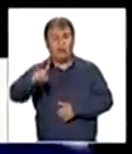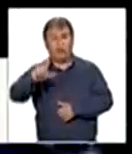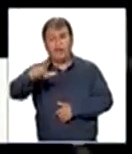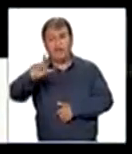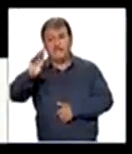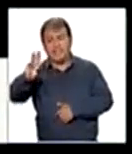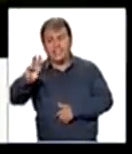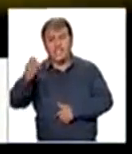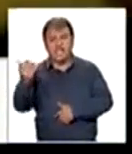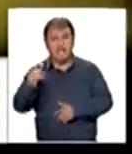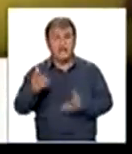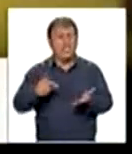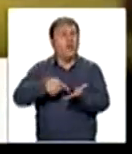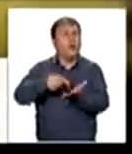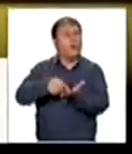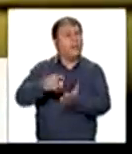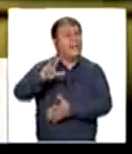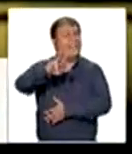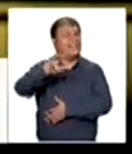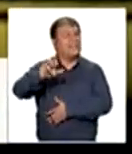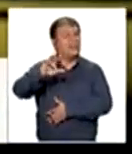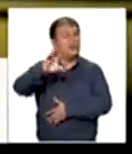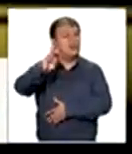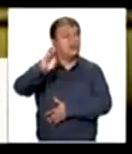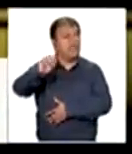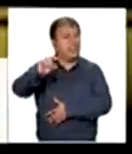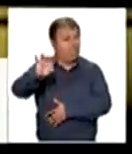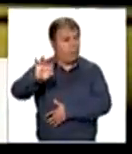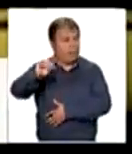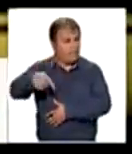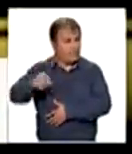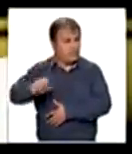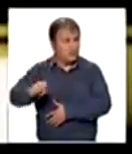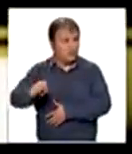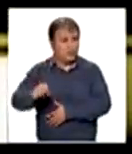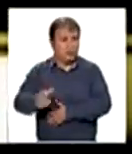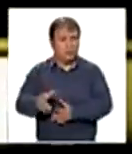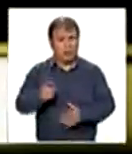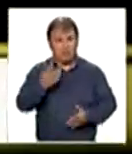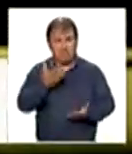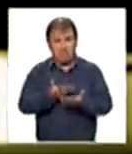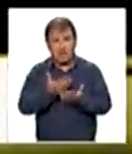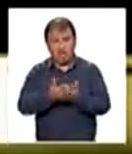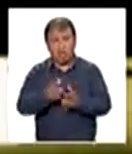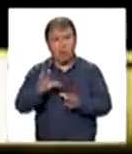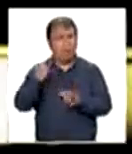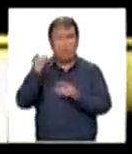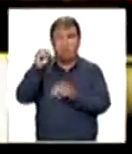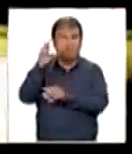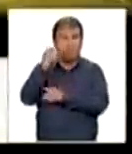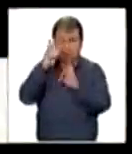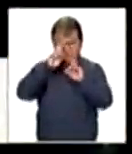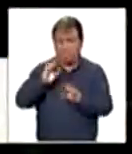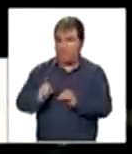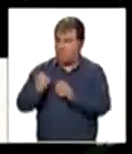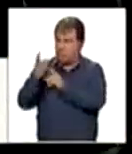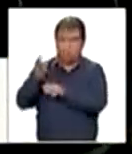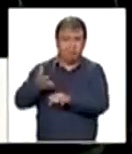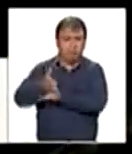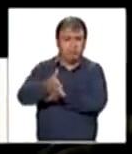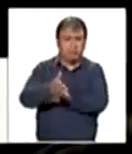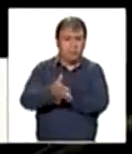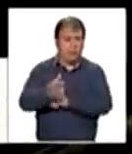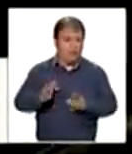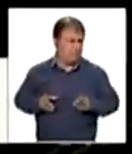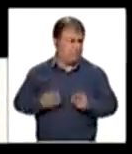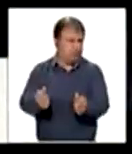B1L715 debe en papeletas 369 mil soles. Observen cómo se pasa en la luz roja. Y la custer se fue